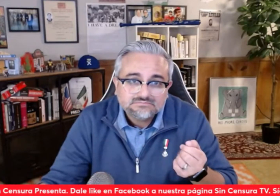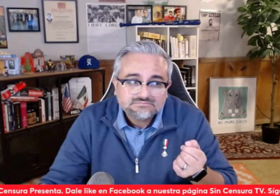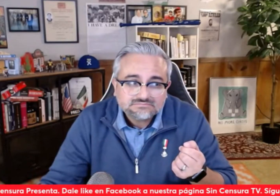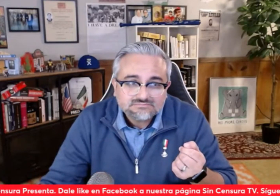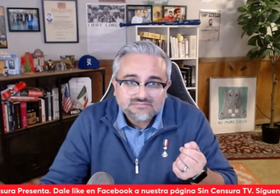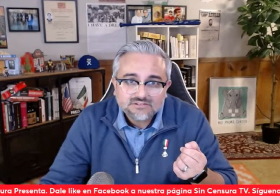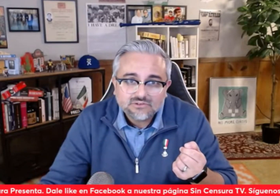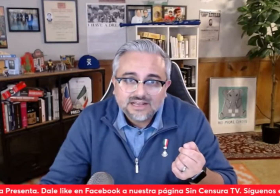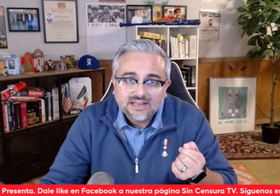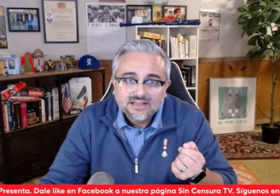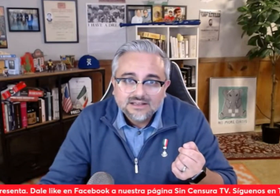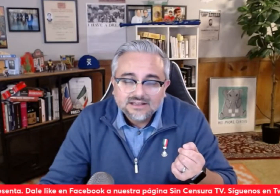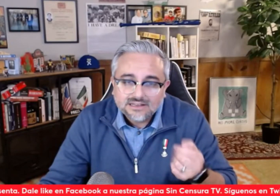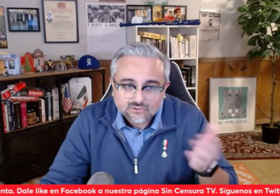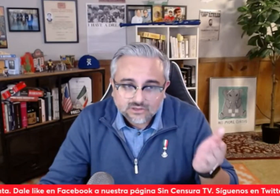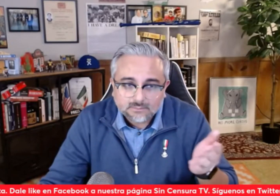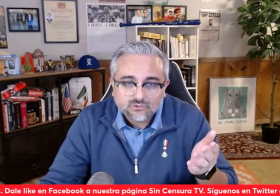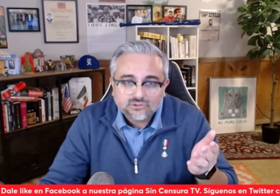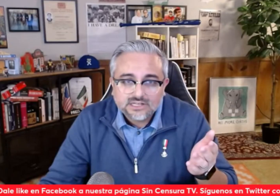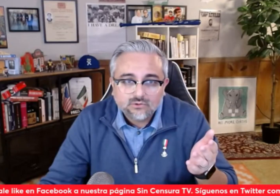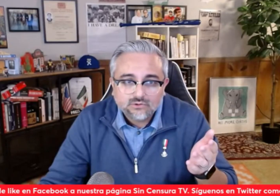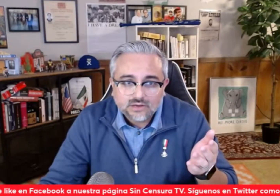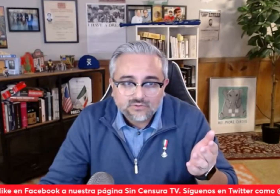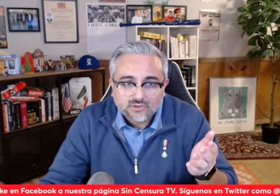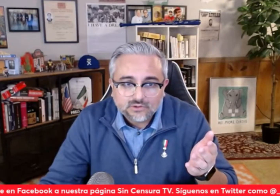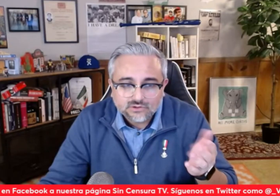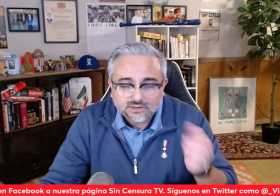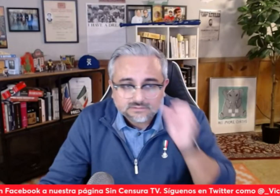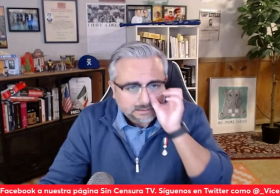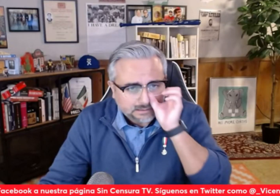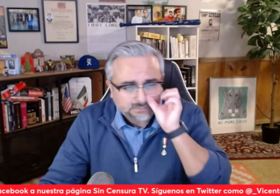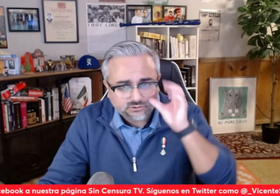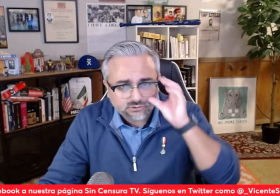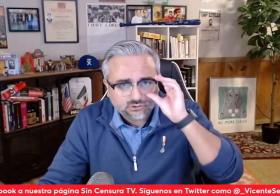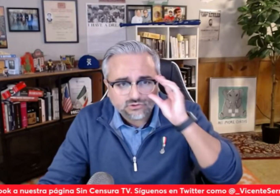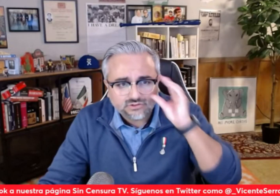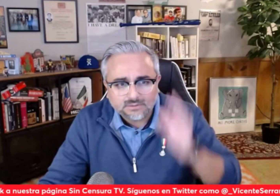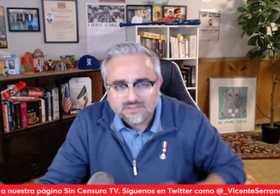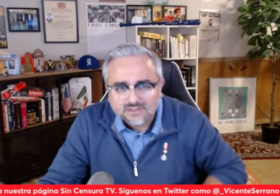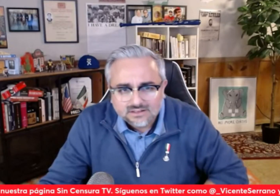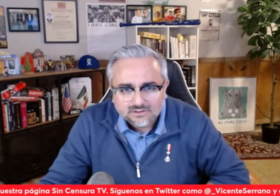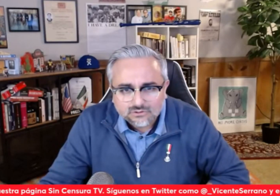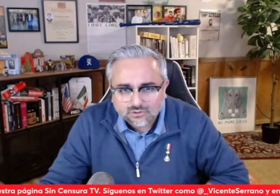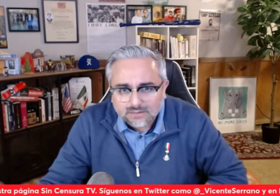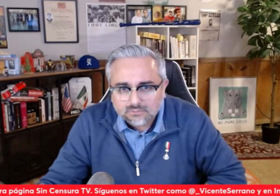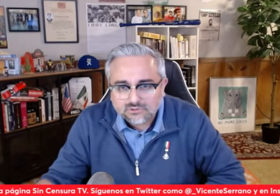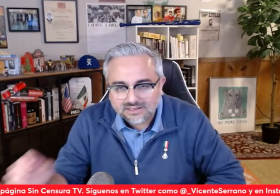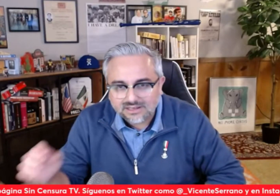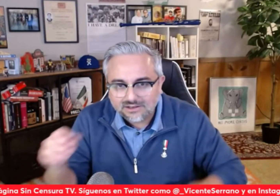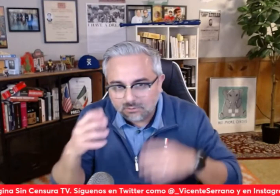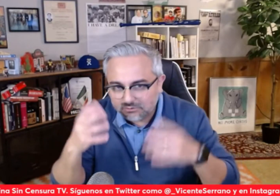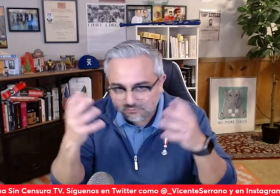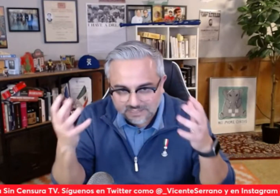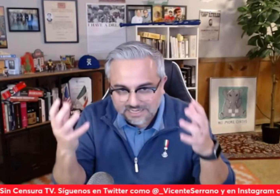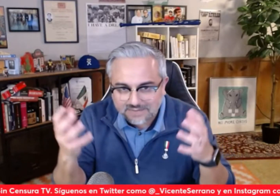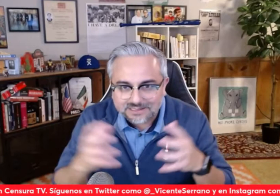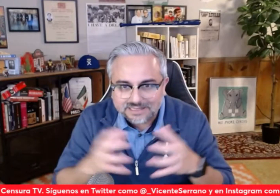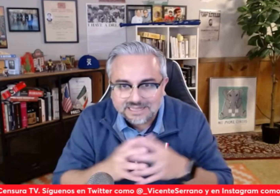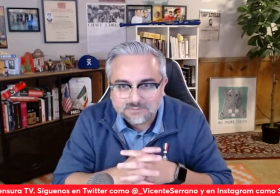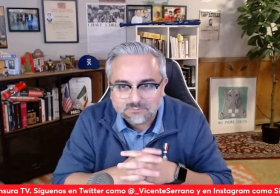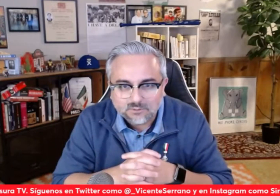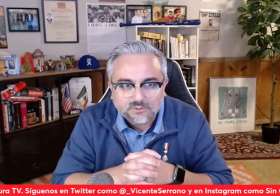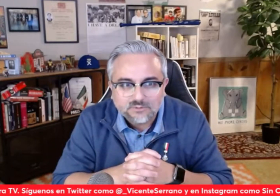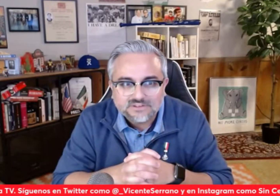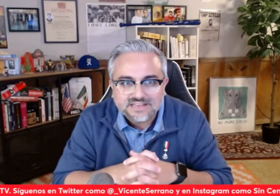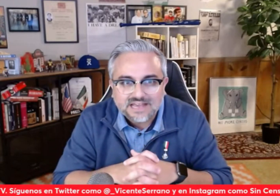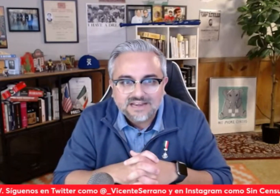¿no? Suena, esto que voy a escuchar a continuación, es el clip 28, don David, suena pues que como si fuera cabildera